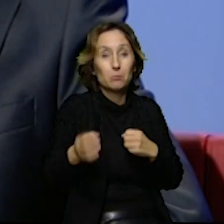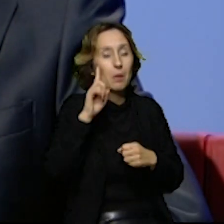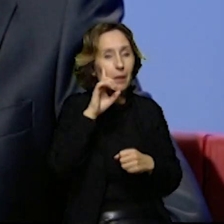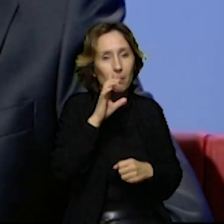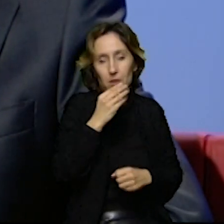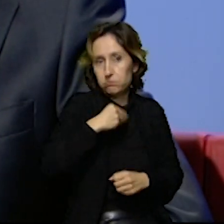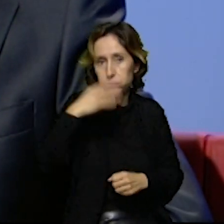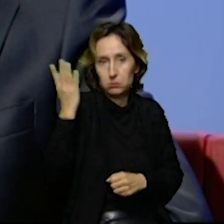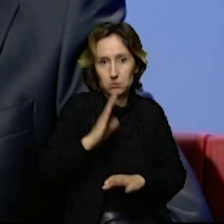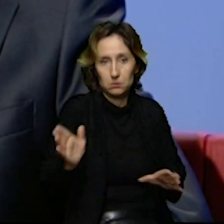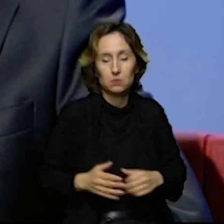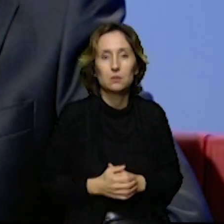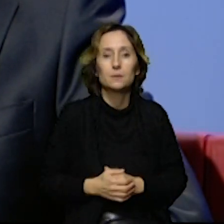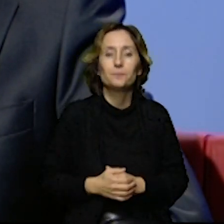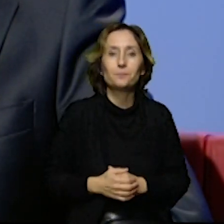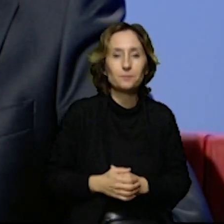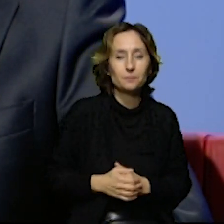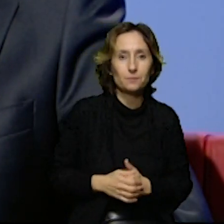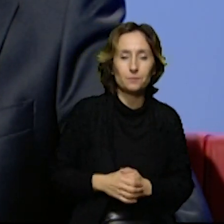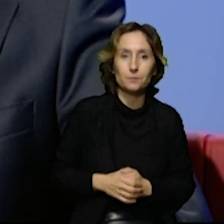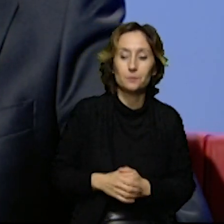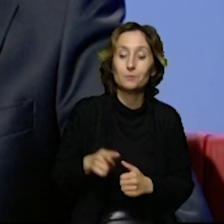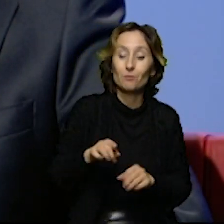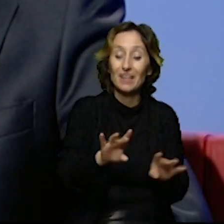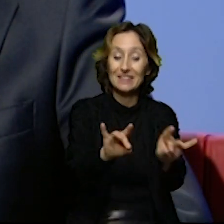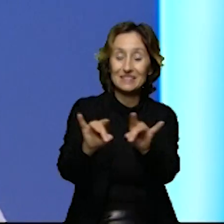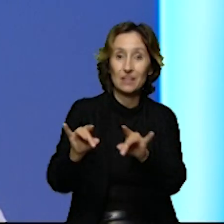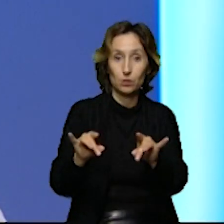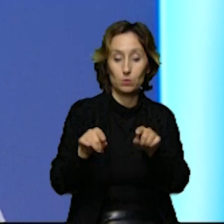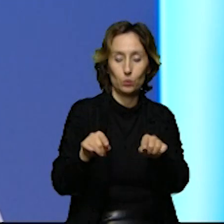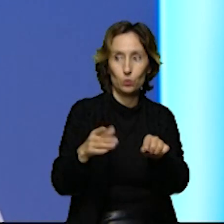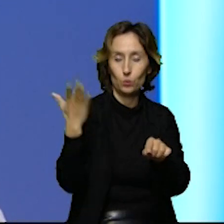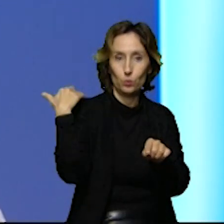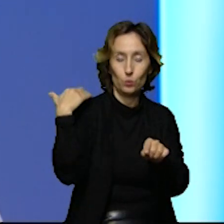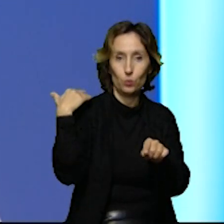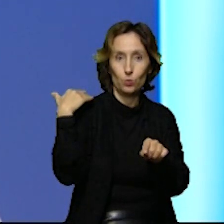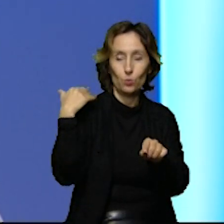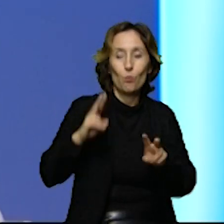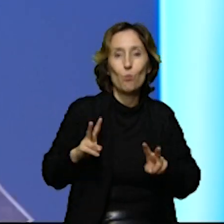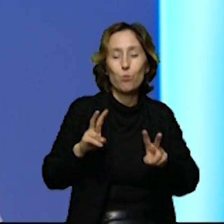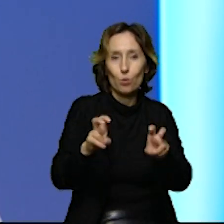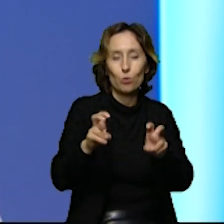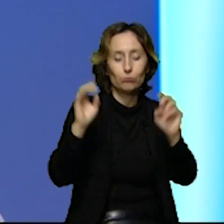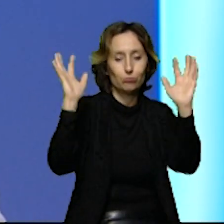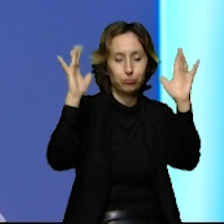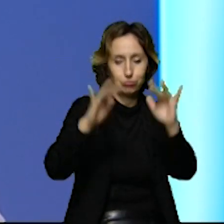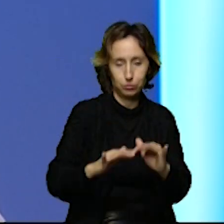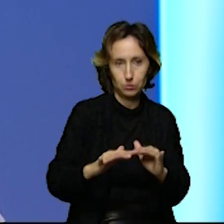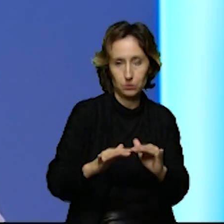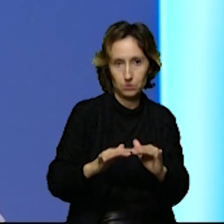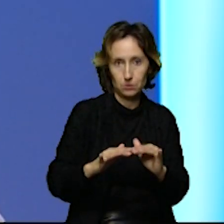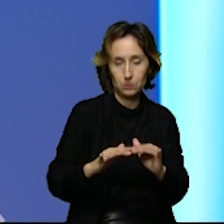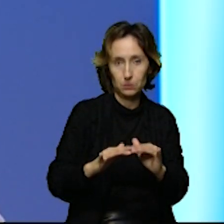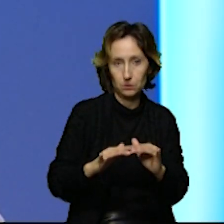ideal. ¿Qué hay que hacer para que ese terreno que desde el primer momento, cuando se anunció el derribo del edificio